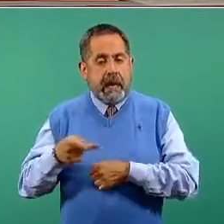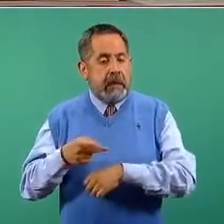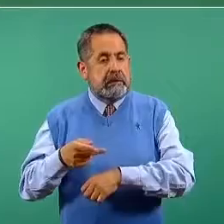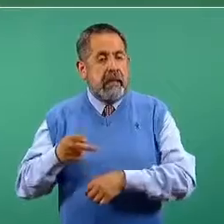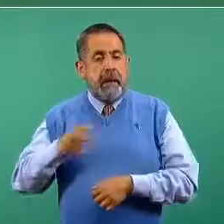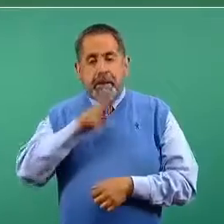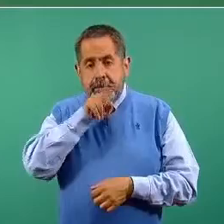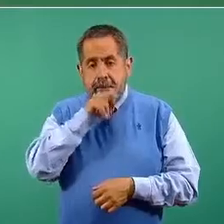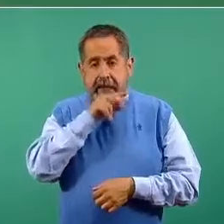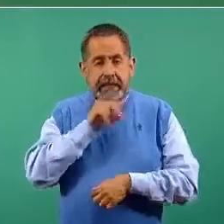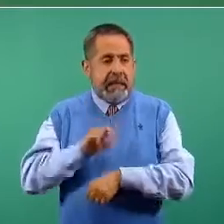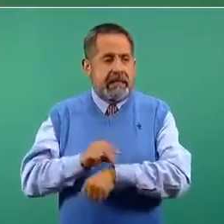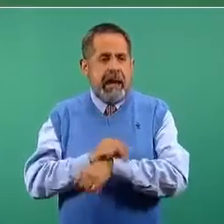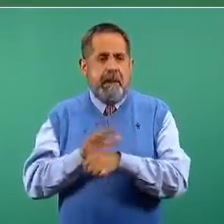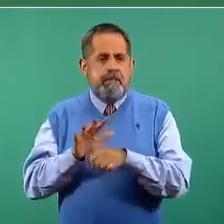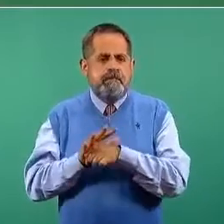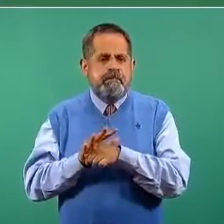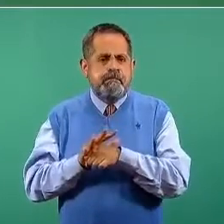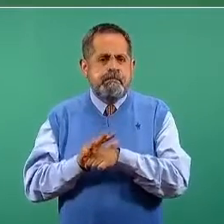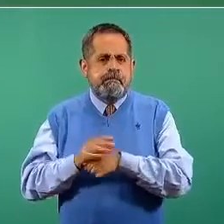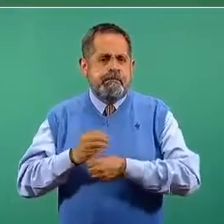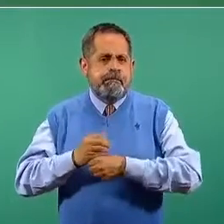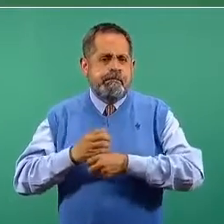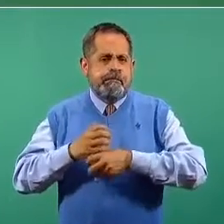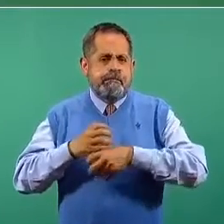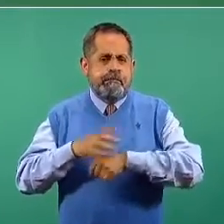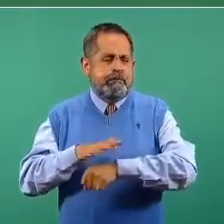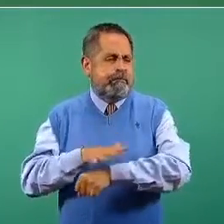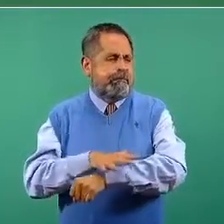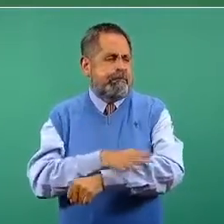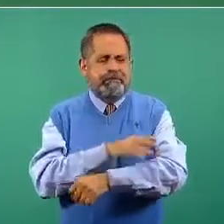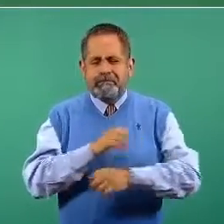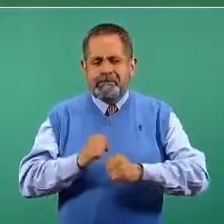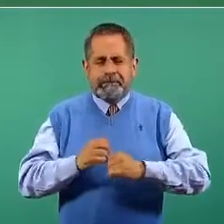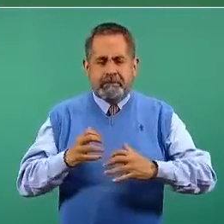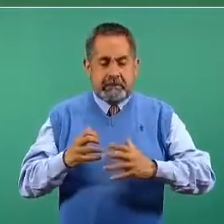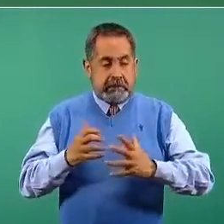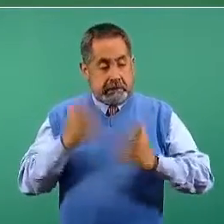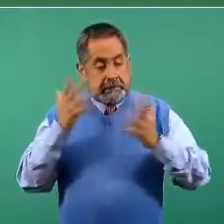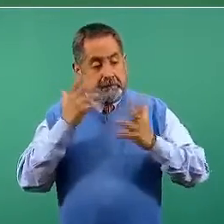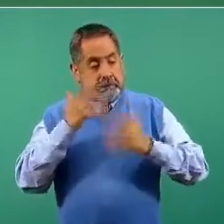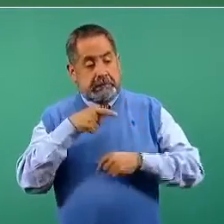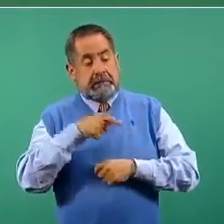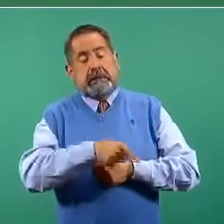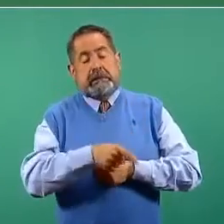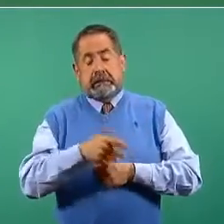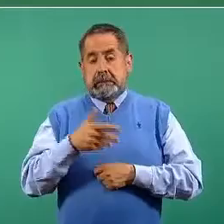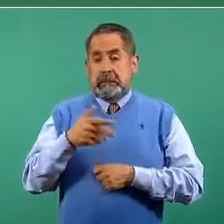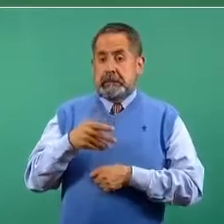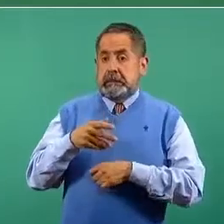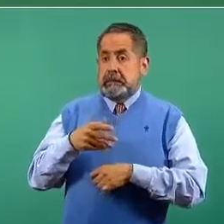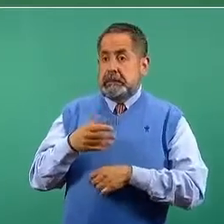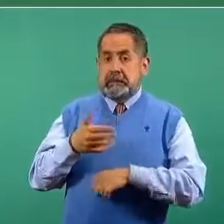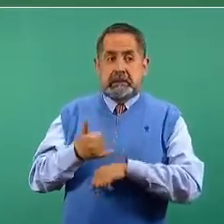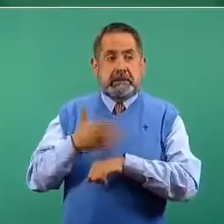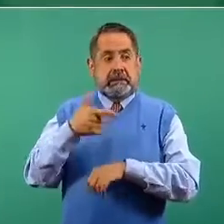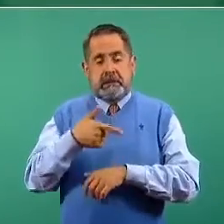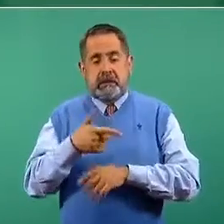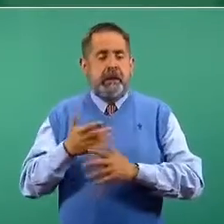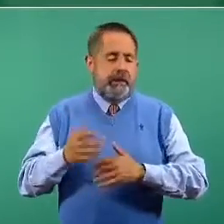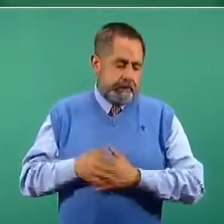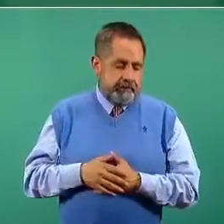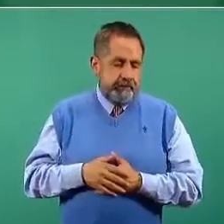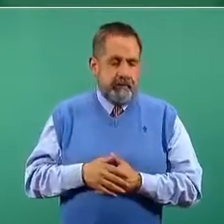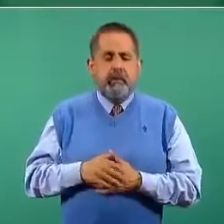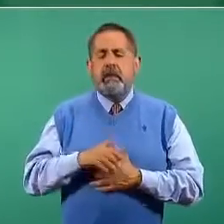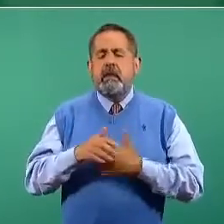y esto fue una señal de importancia. En pocos días,